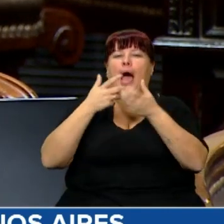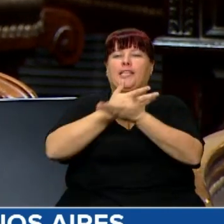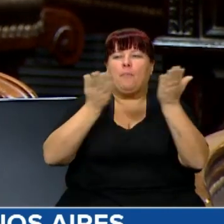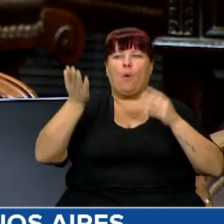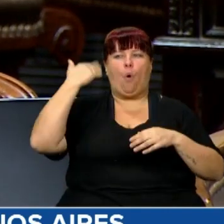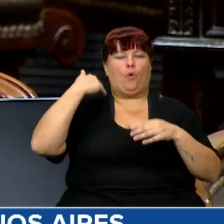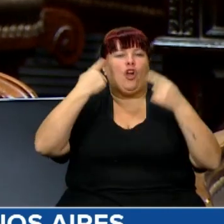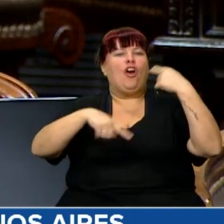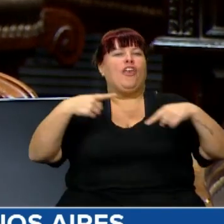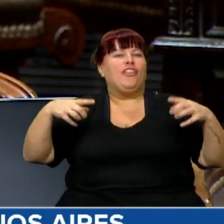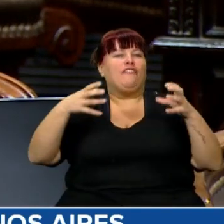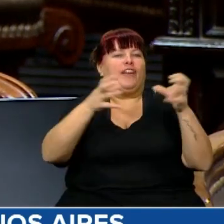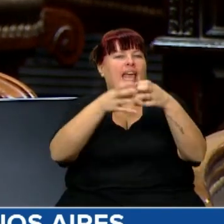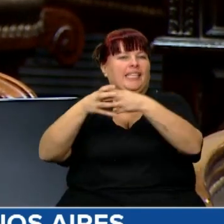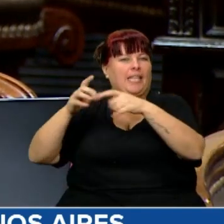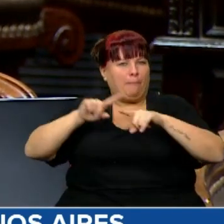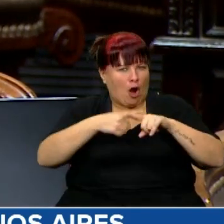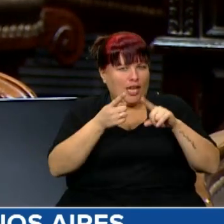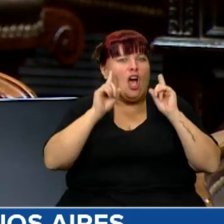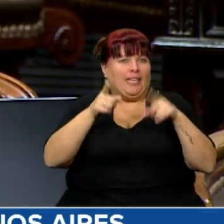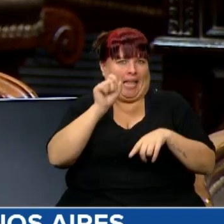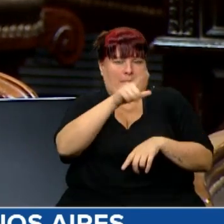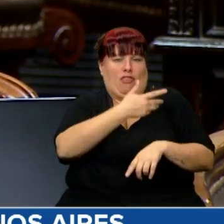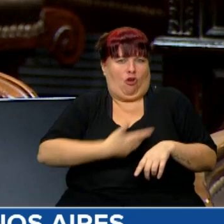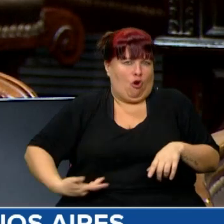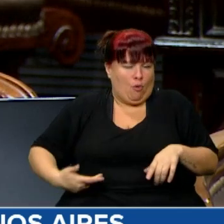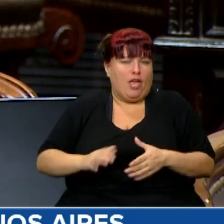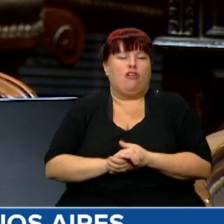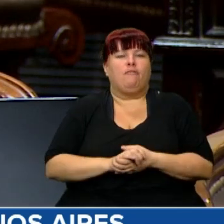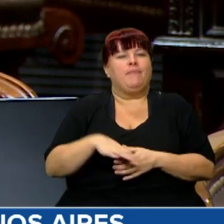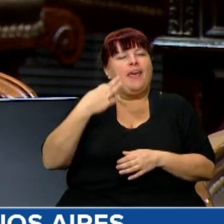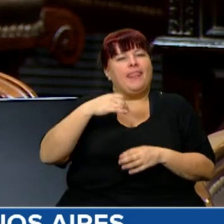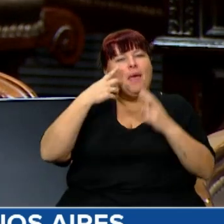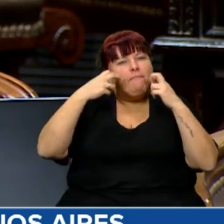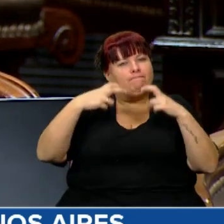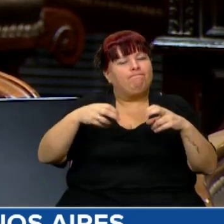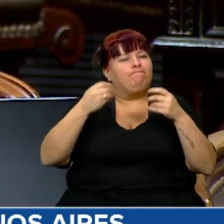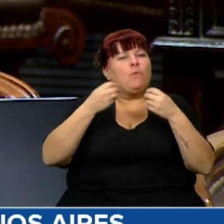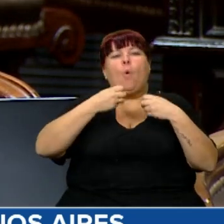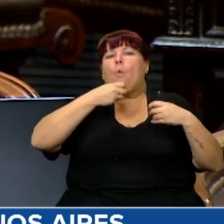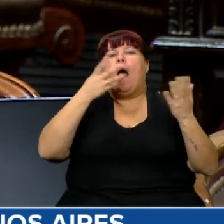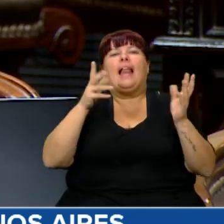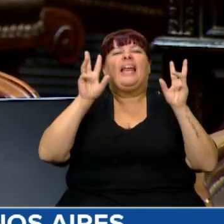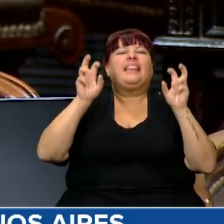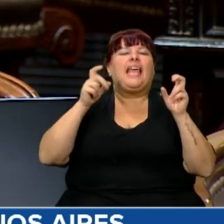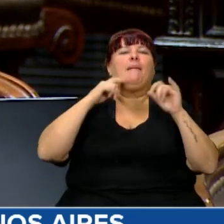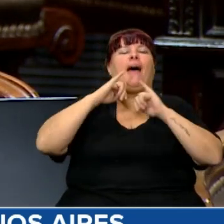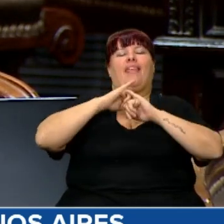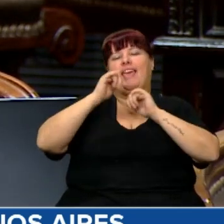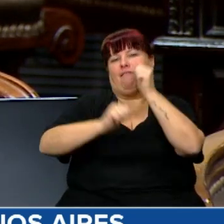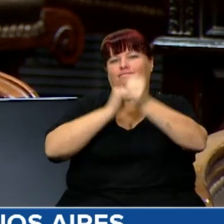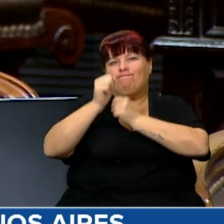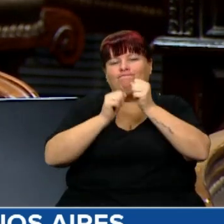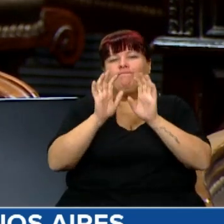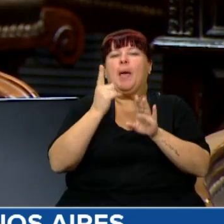que se han dado en distintas fuerzas políticas, también del oficialismo, tenemos que empezar a revisar cualquier régimen de promoción industrial